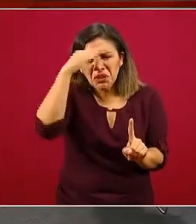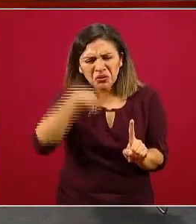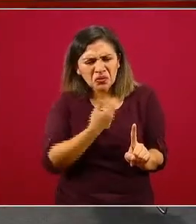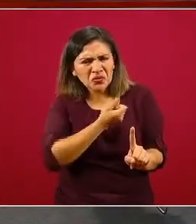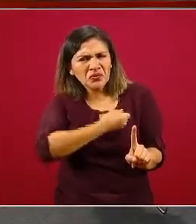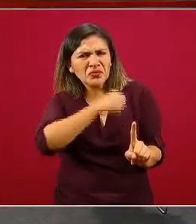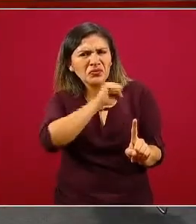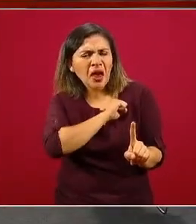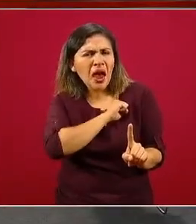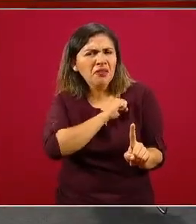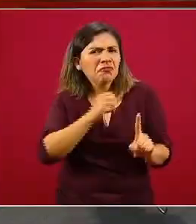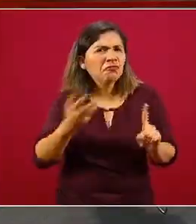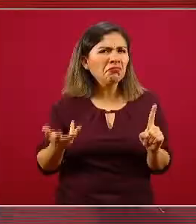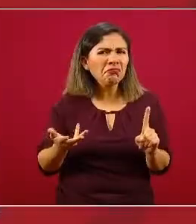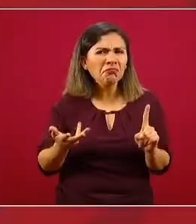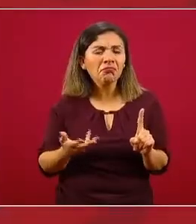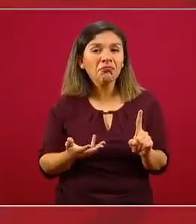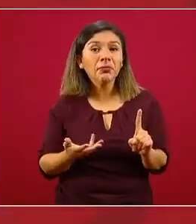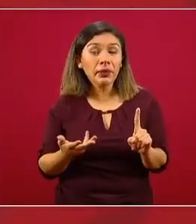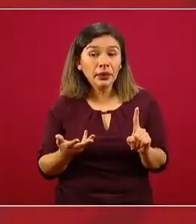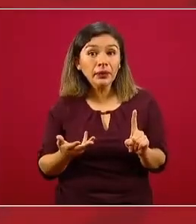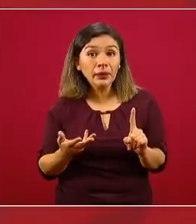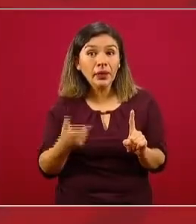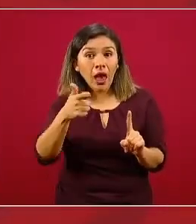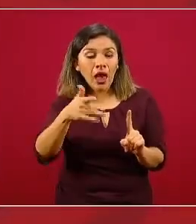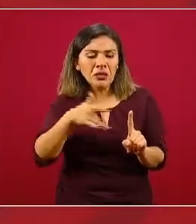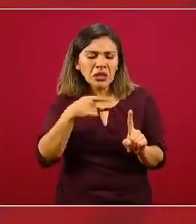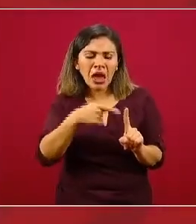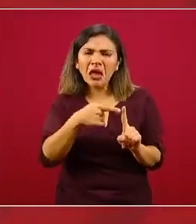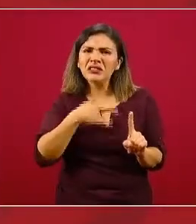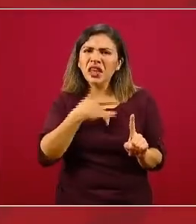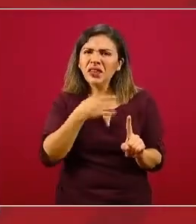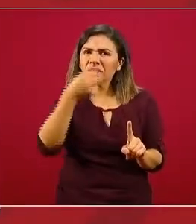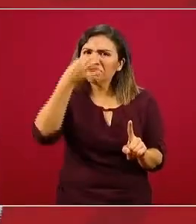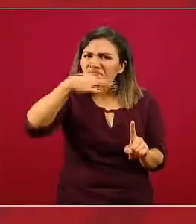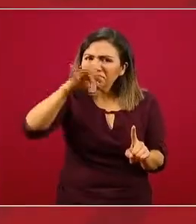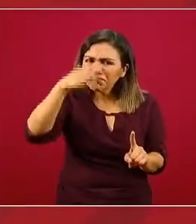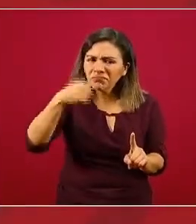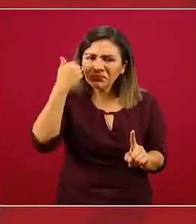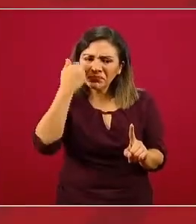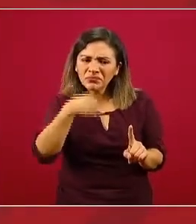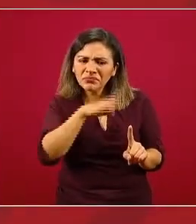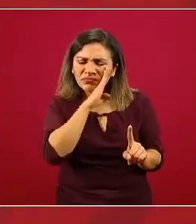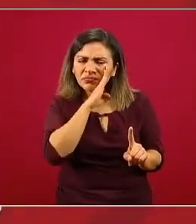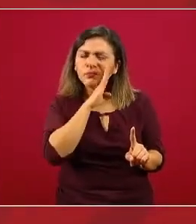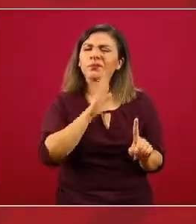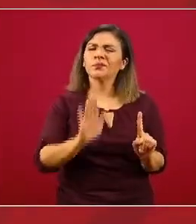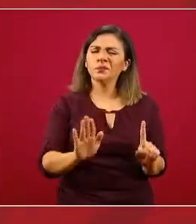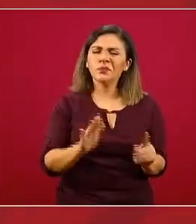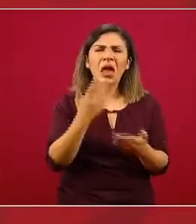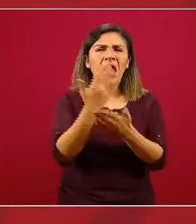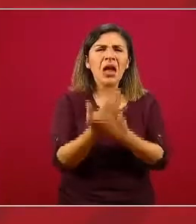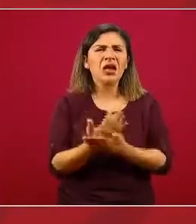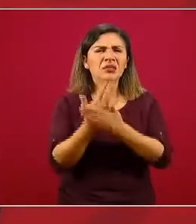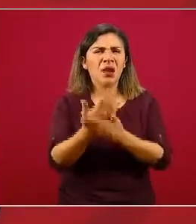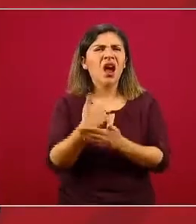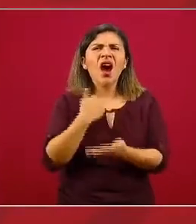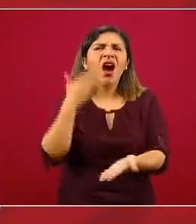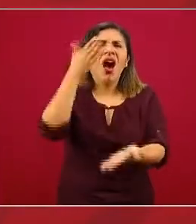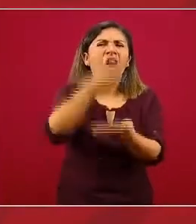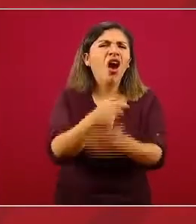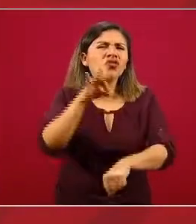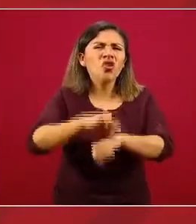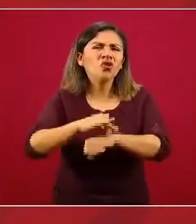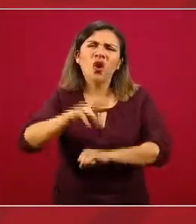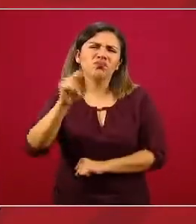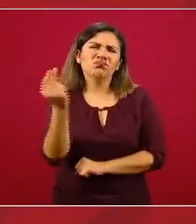sano o sana. Y entonces, si tiene síntomas de COVID, se espera y no va a consulta, y